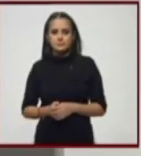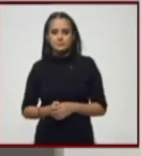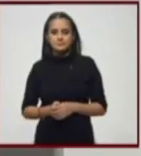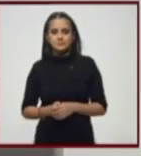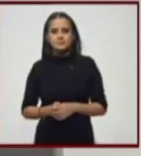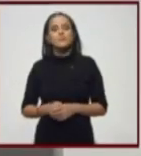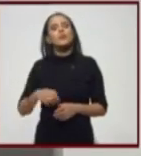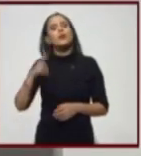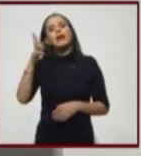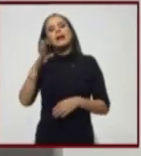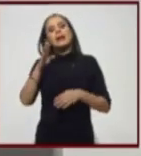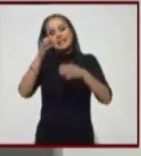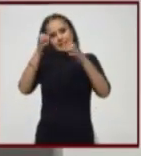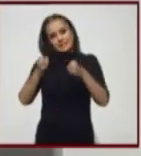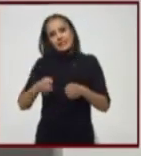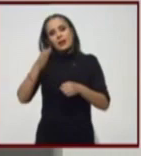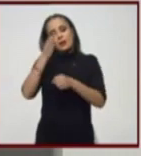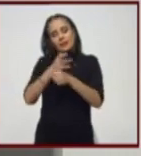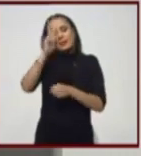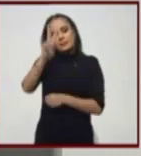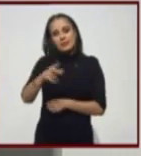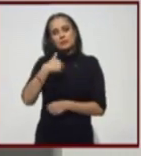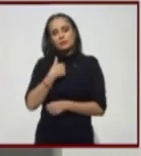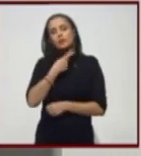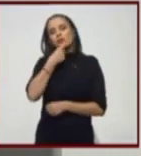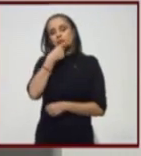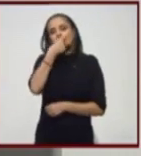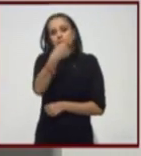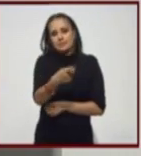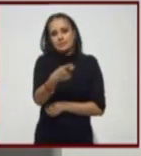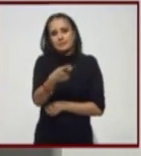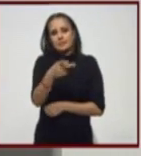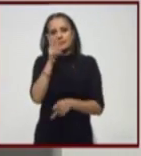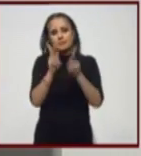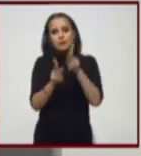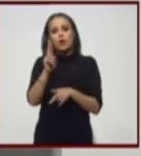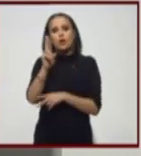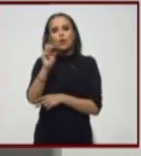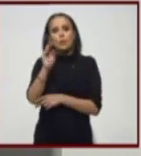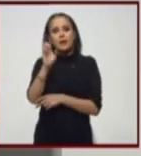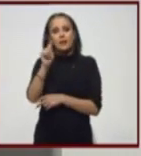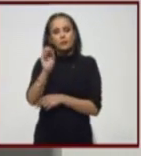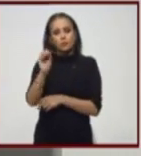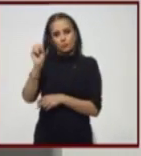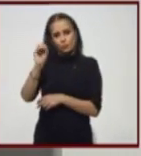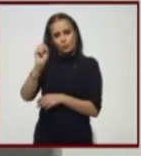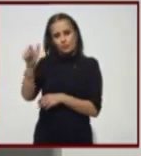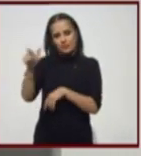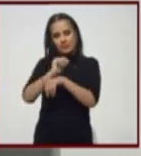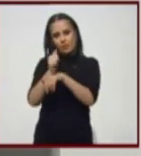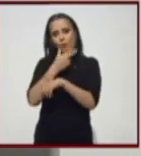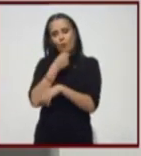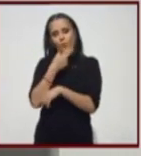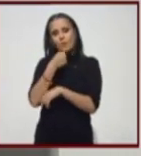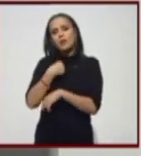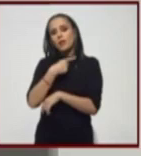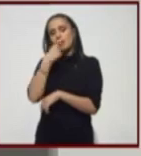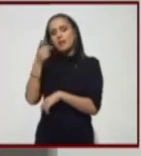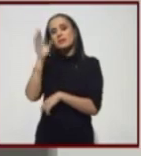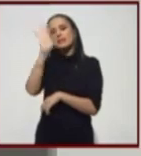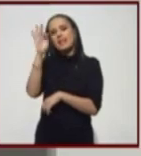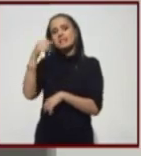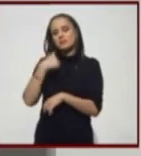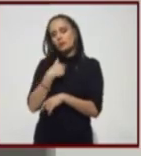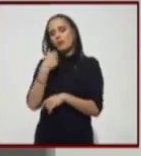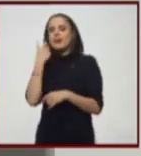bueno está con nosotros en verdad le digo yo le decía a roberto sosa dice este a lo mejor es automático